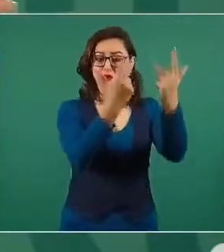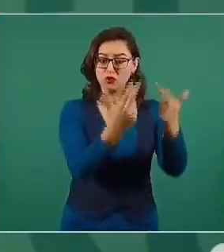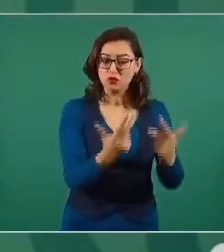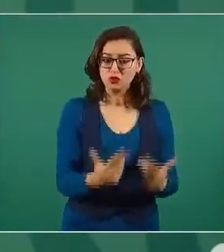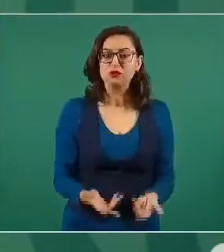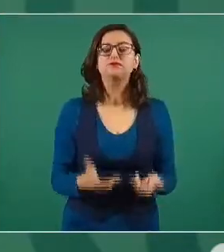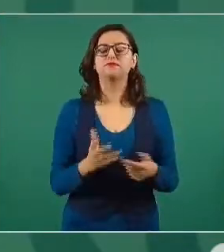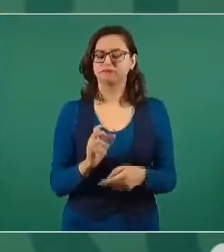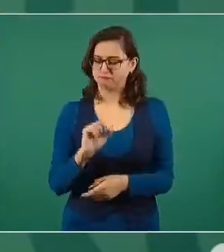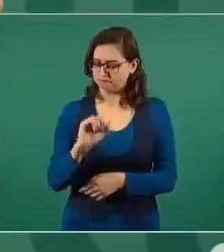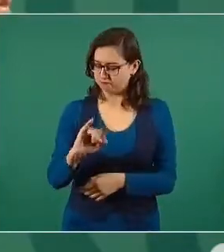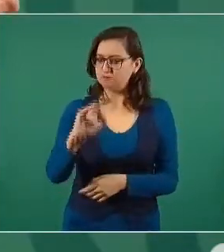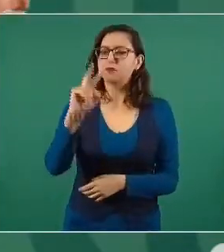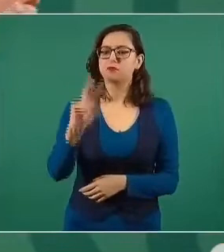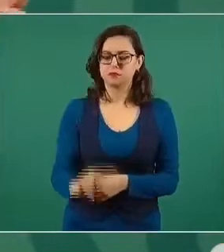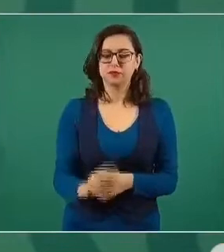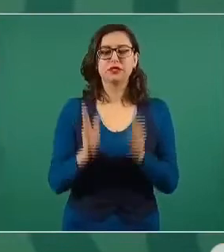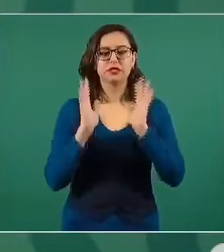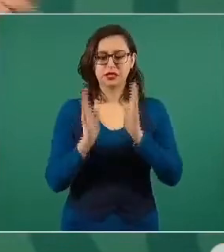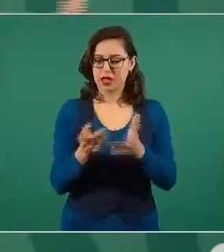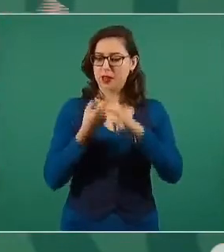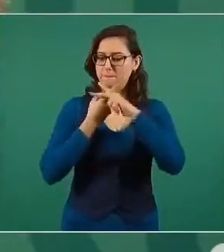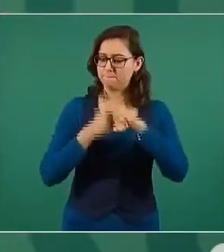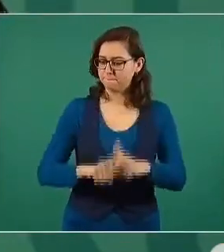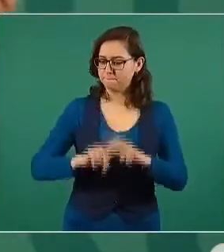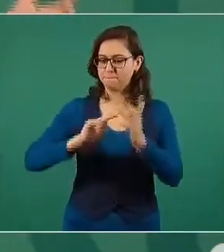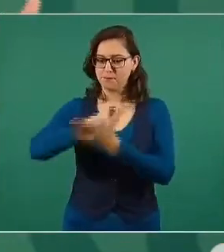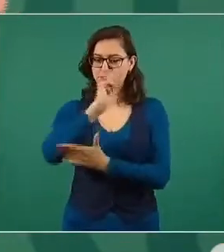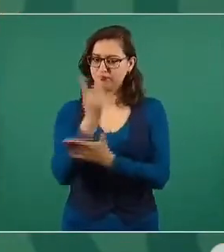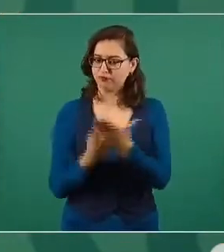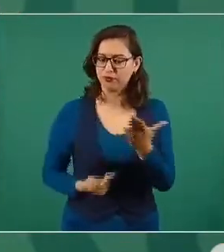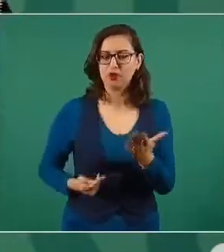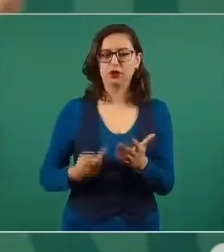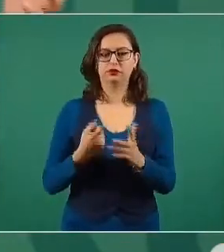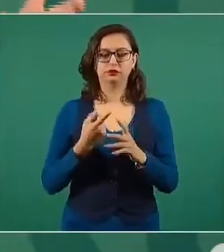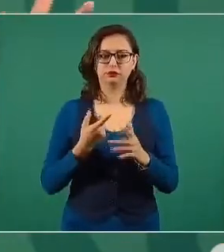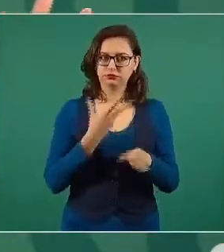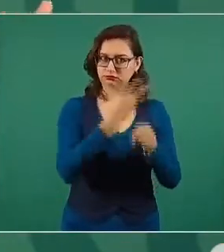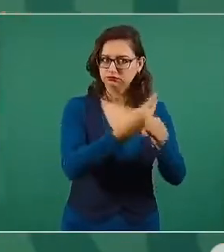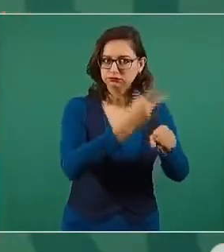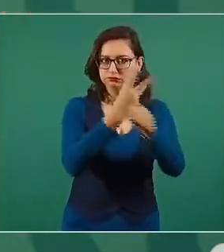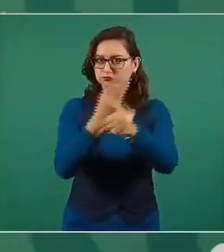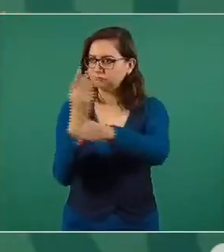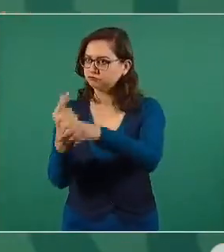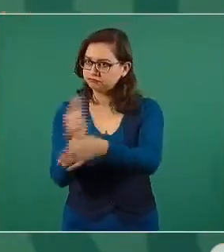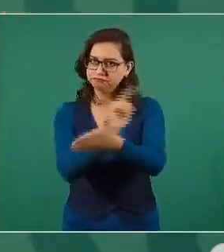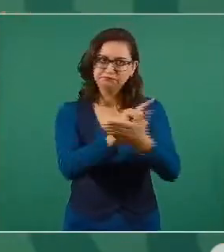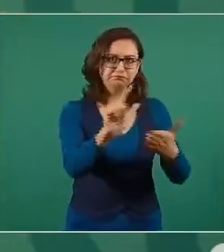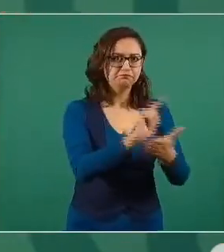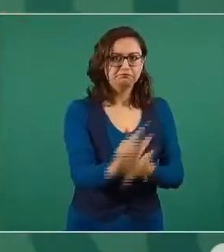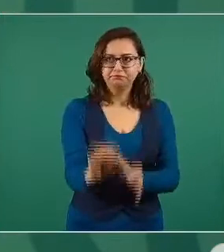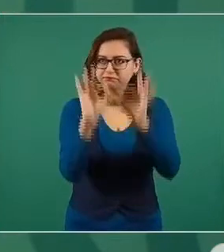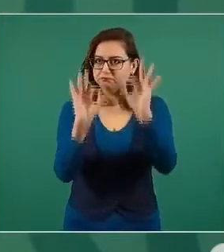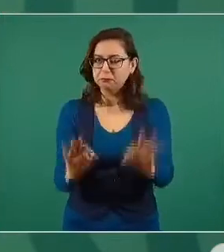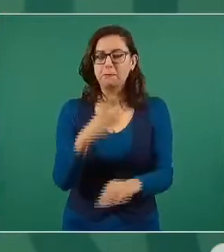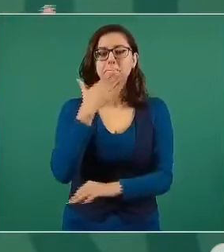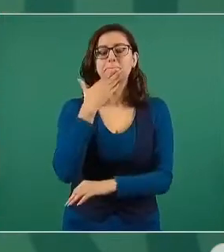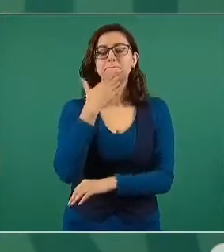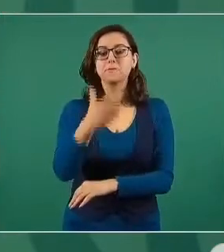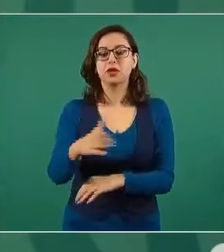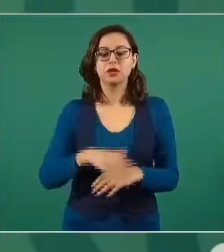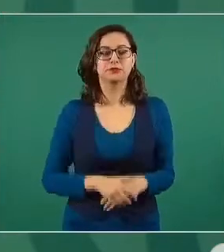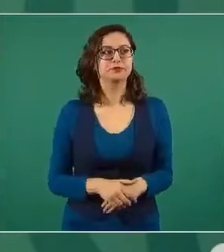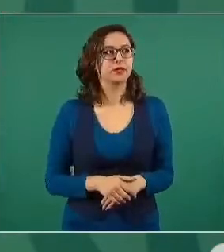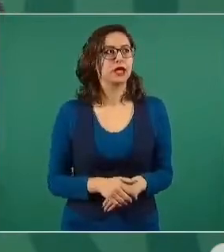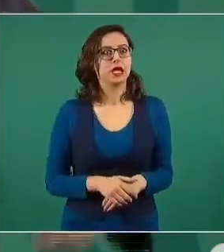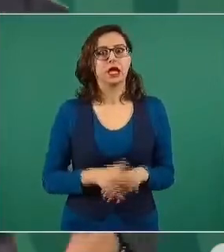un programa para limpiarlas, arreglarlas y que estén en buen estado. Ah, es que